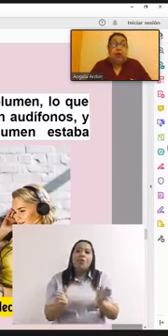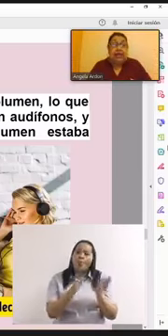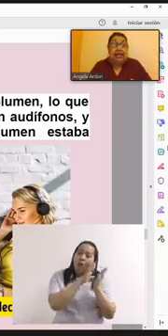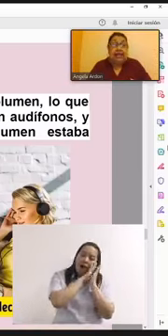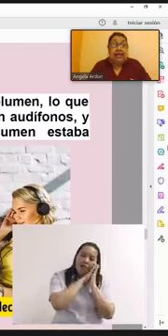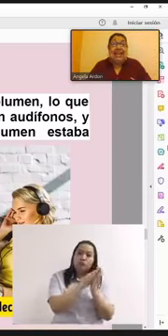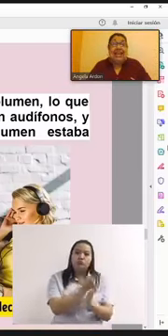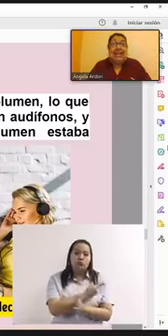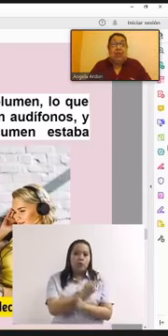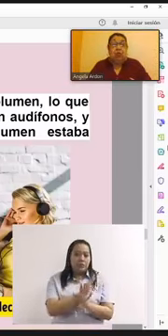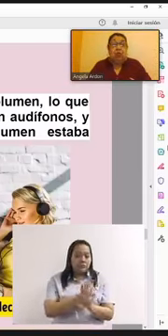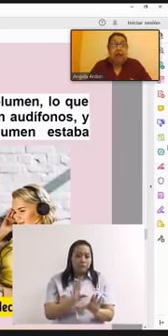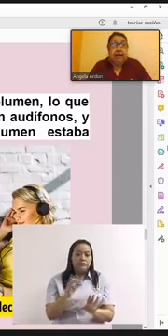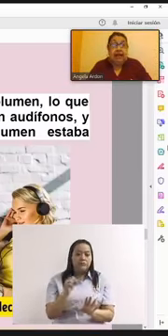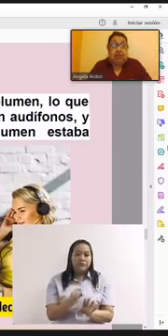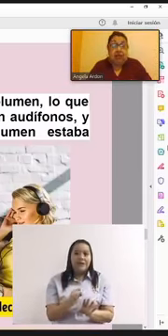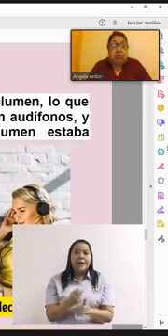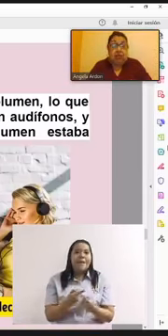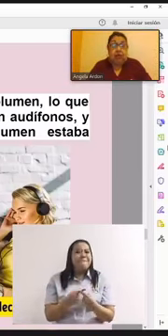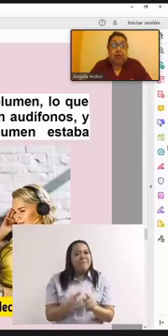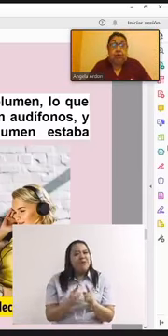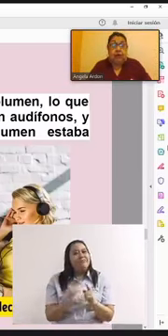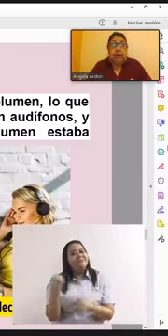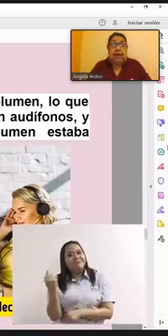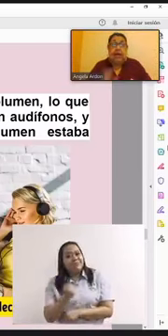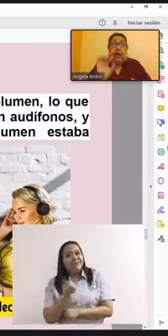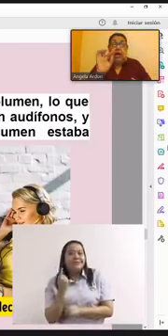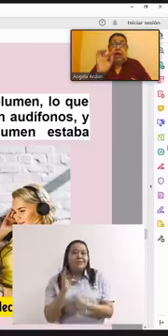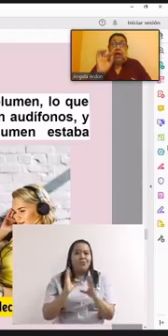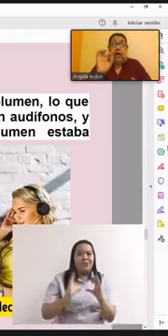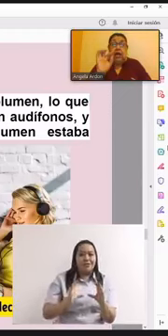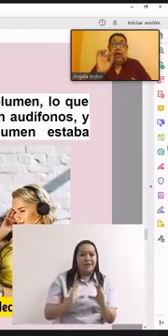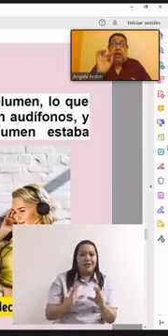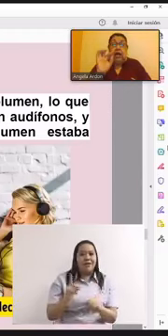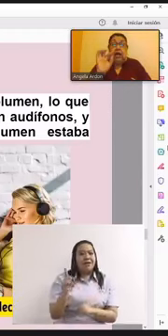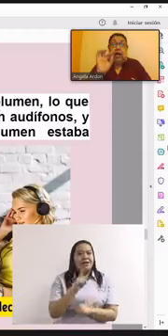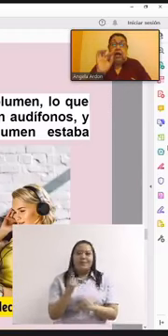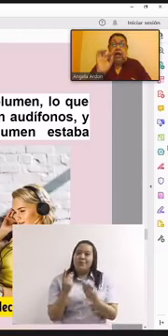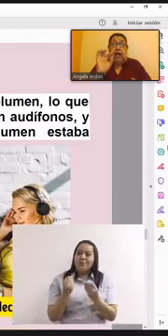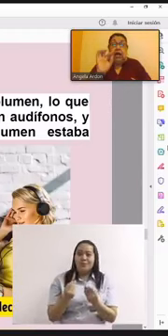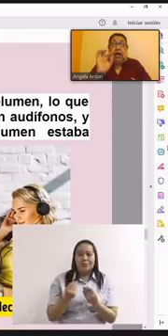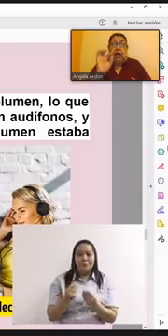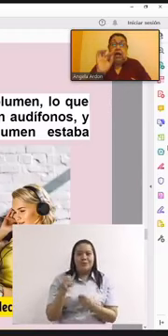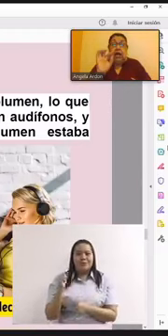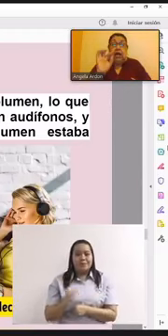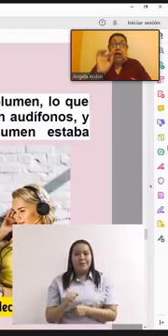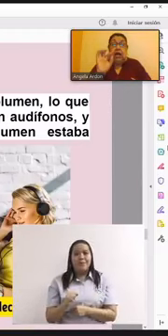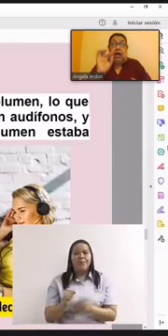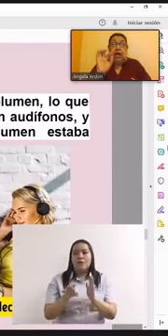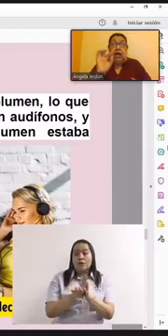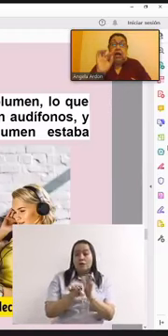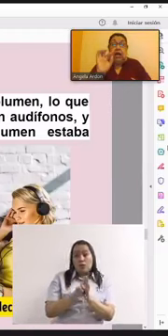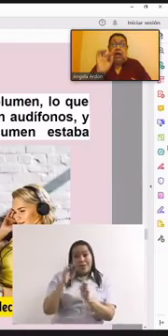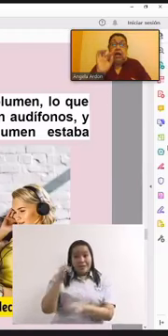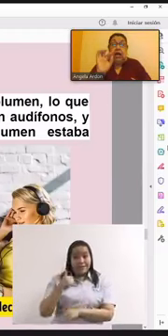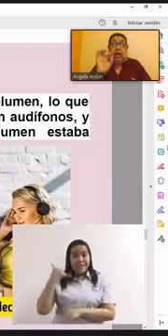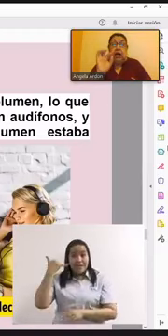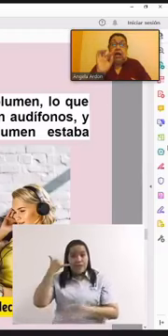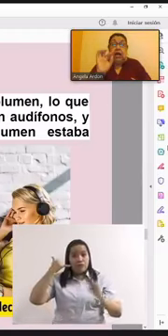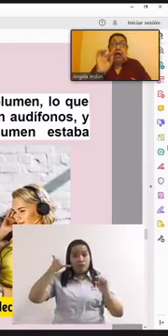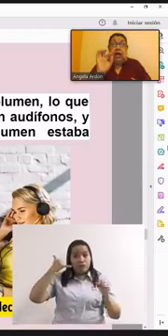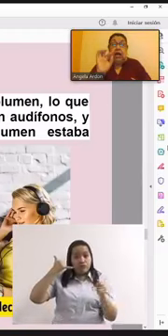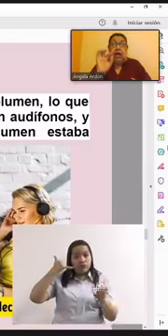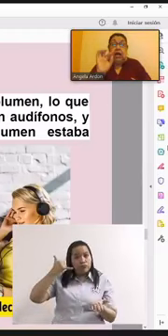lo importante es cuidarse eso. Como pueden ver, el teléfono, usted póngale el volumen hasta donde